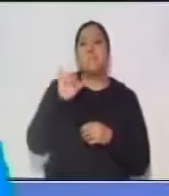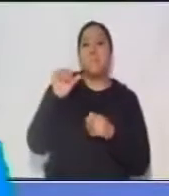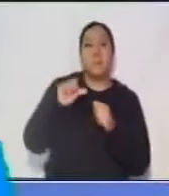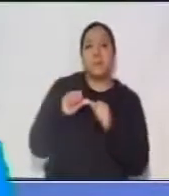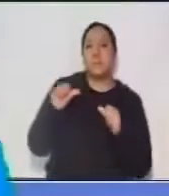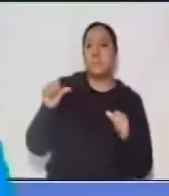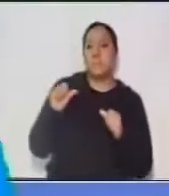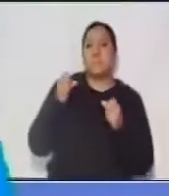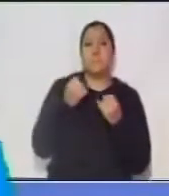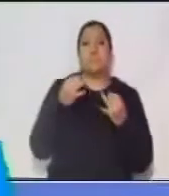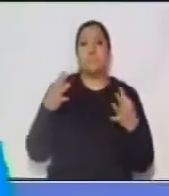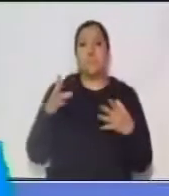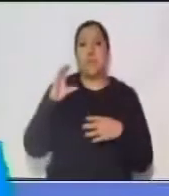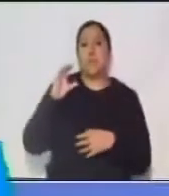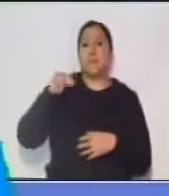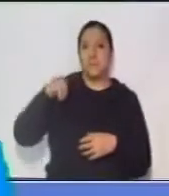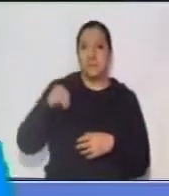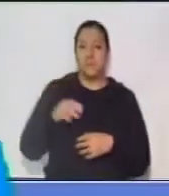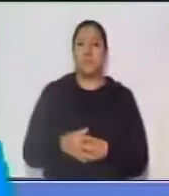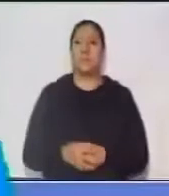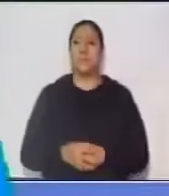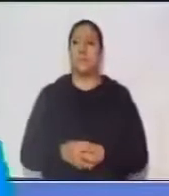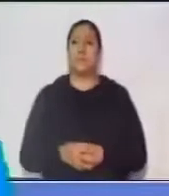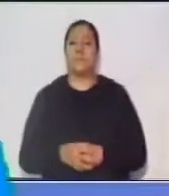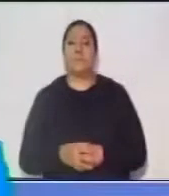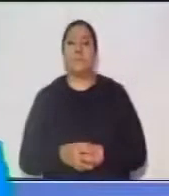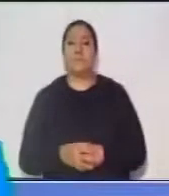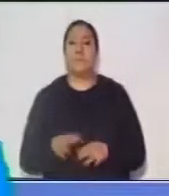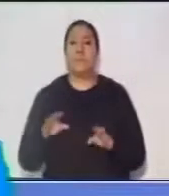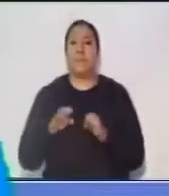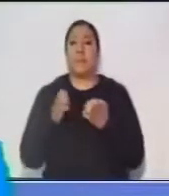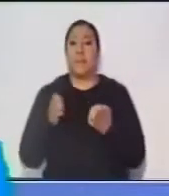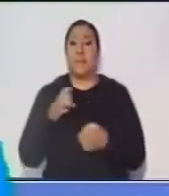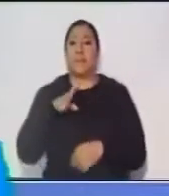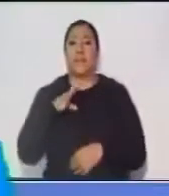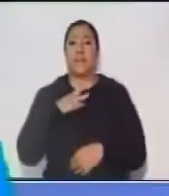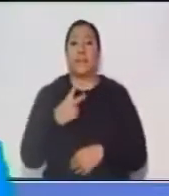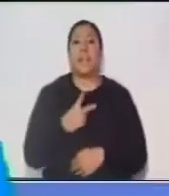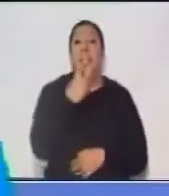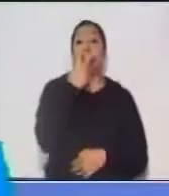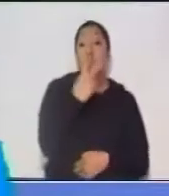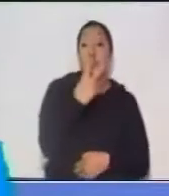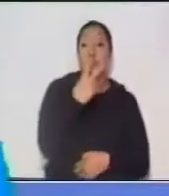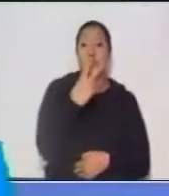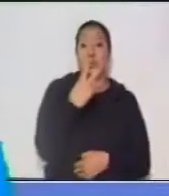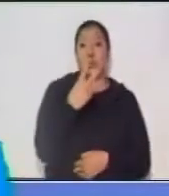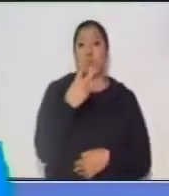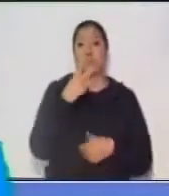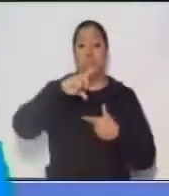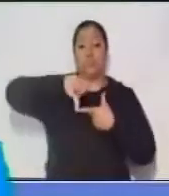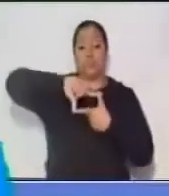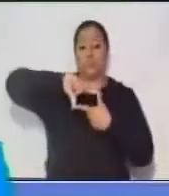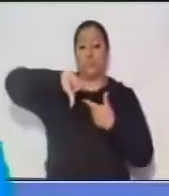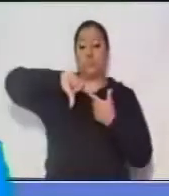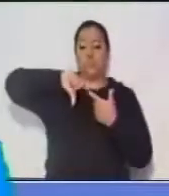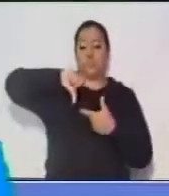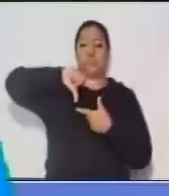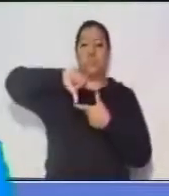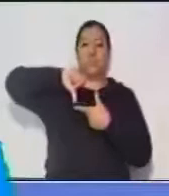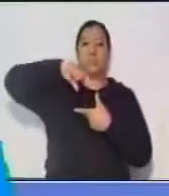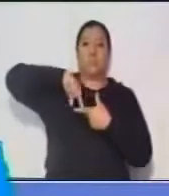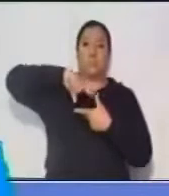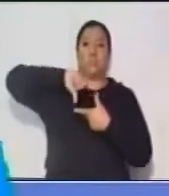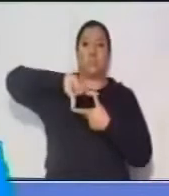Entonces tiene 2 pares de lados iguales. Ahora, para encontrar el